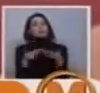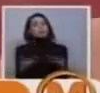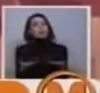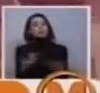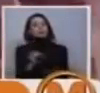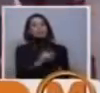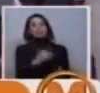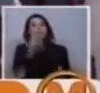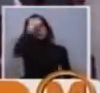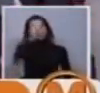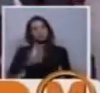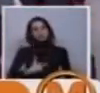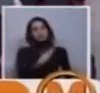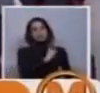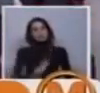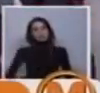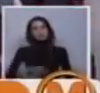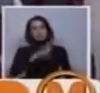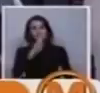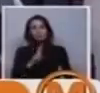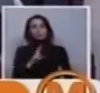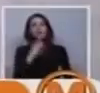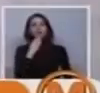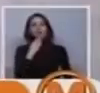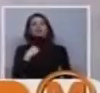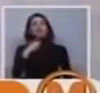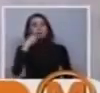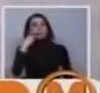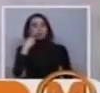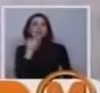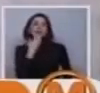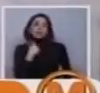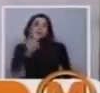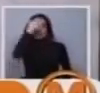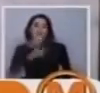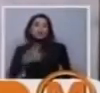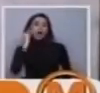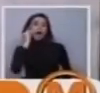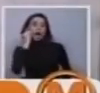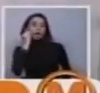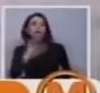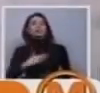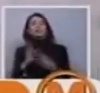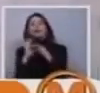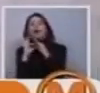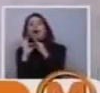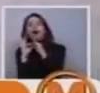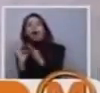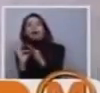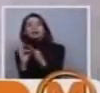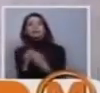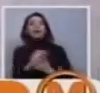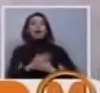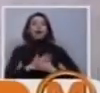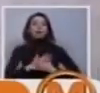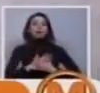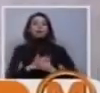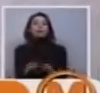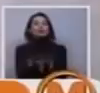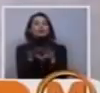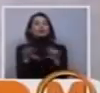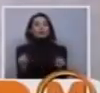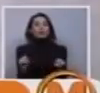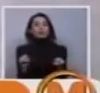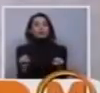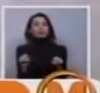eso, no solo como presidente de la República, sino que como padre y abuelo, quiero agradecer sentidamente el amor, el